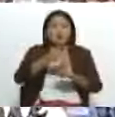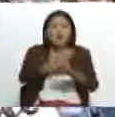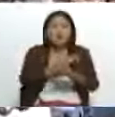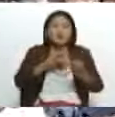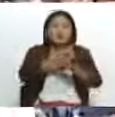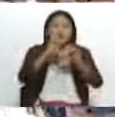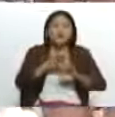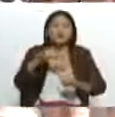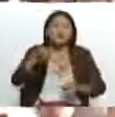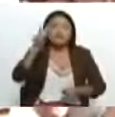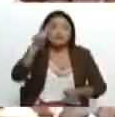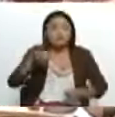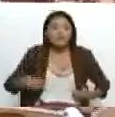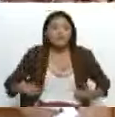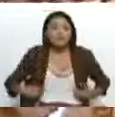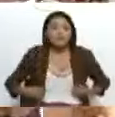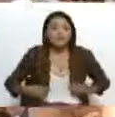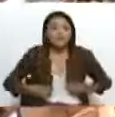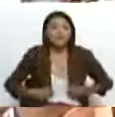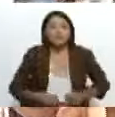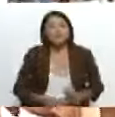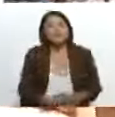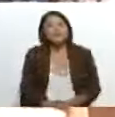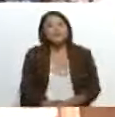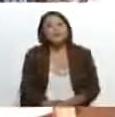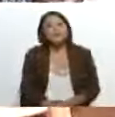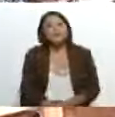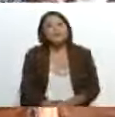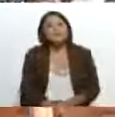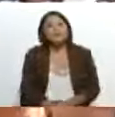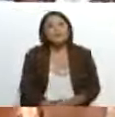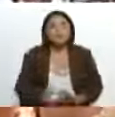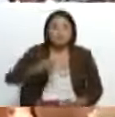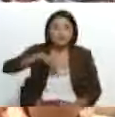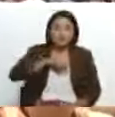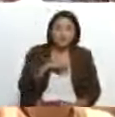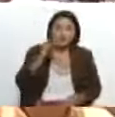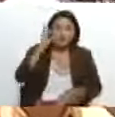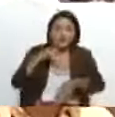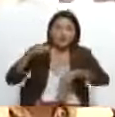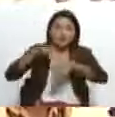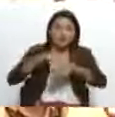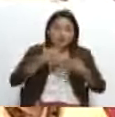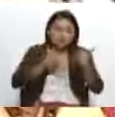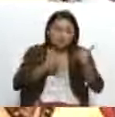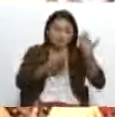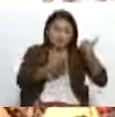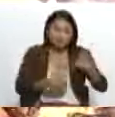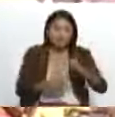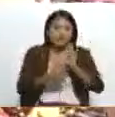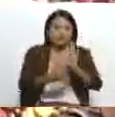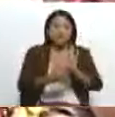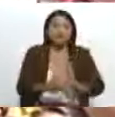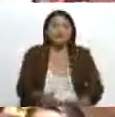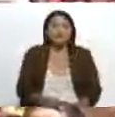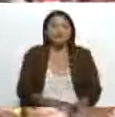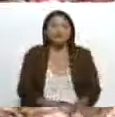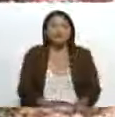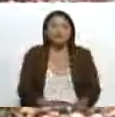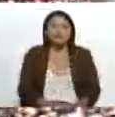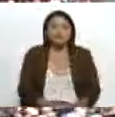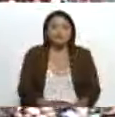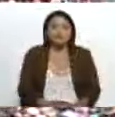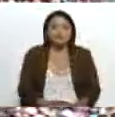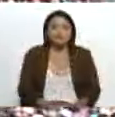felicidad. En nombre de nuestra soberana Asamblea Nacional, el Poder Legislativo,